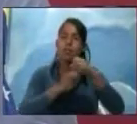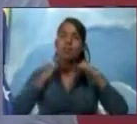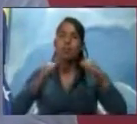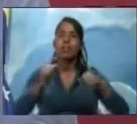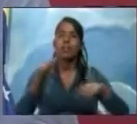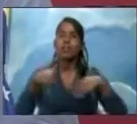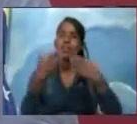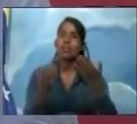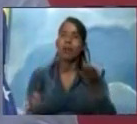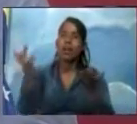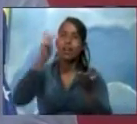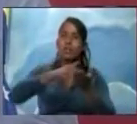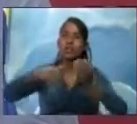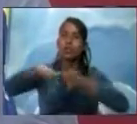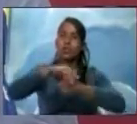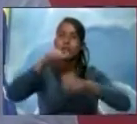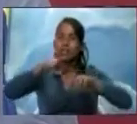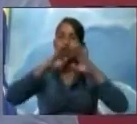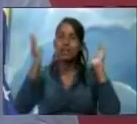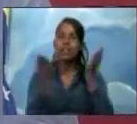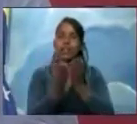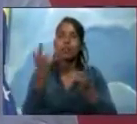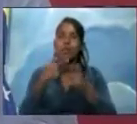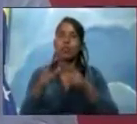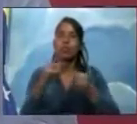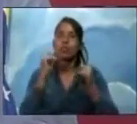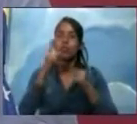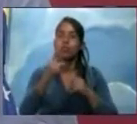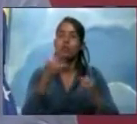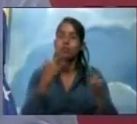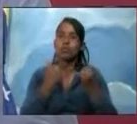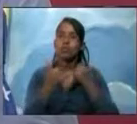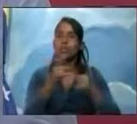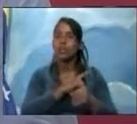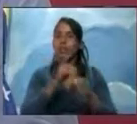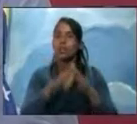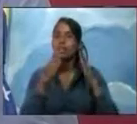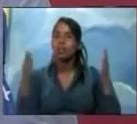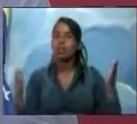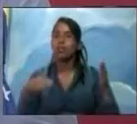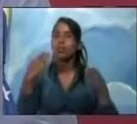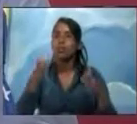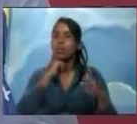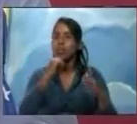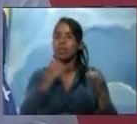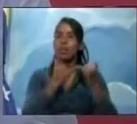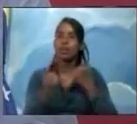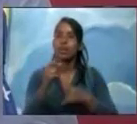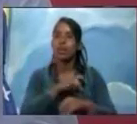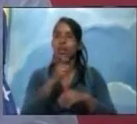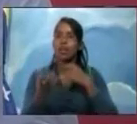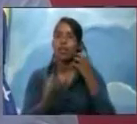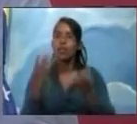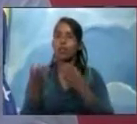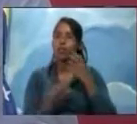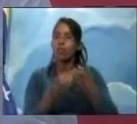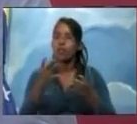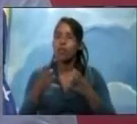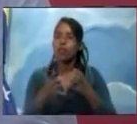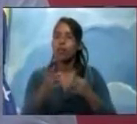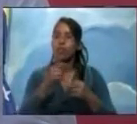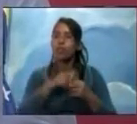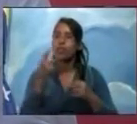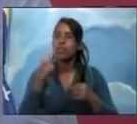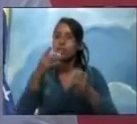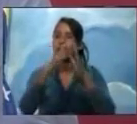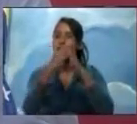se van a levantar sobre esta tierra. Pero un final tremendo. ¿Cuál es el final? El fuego. El fuego. Dice